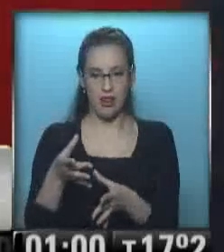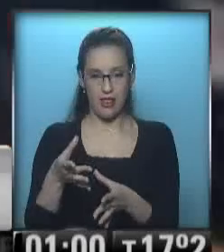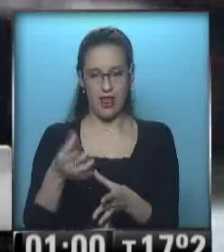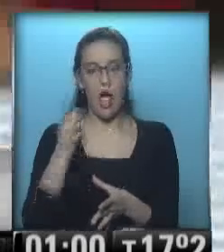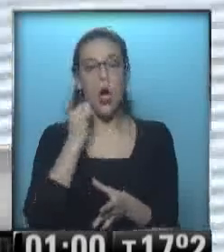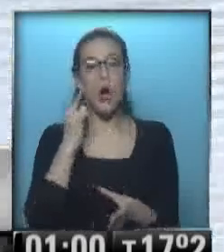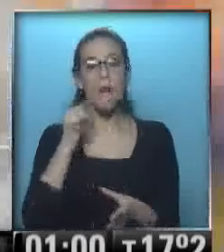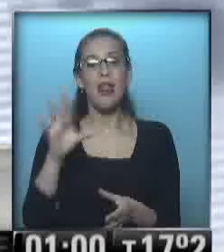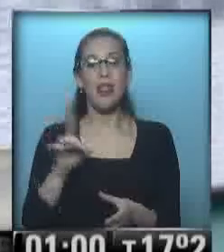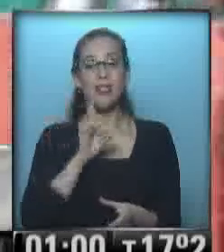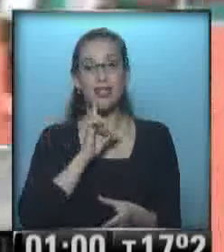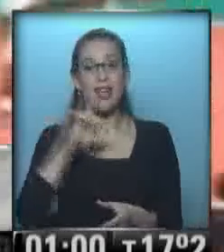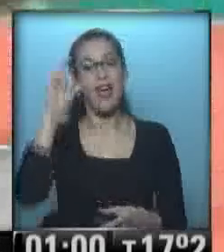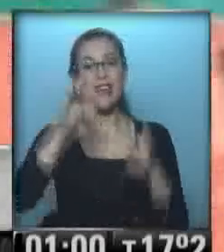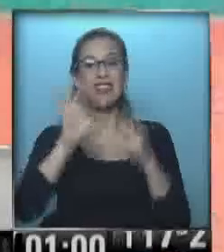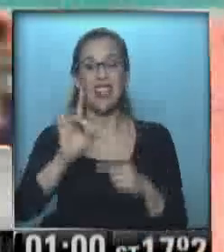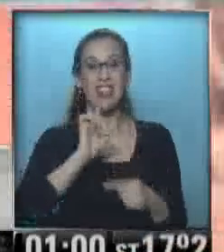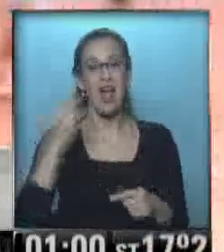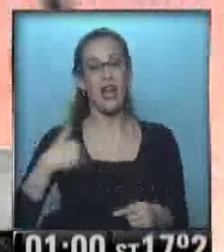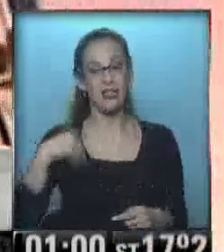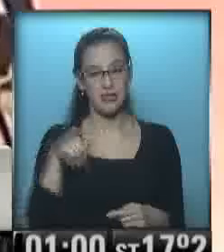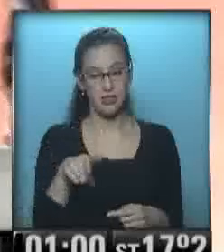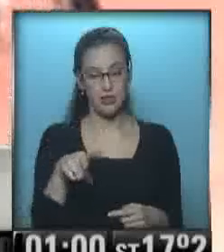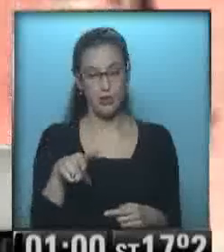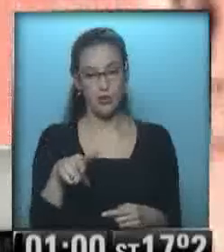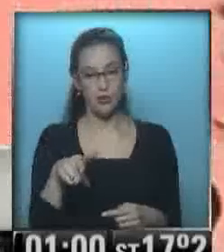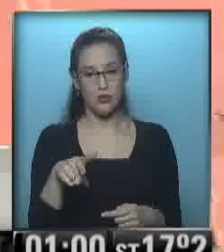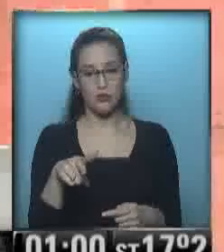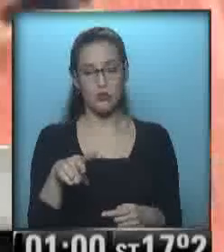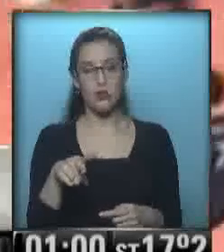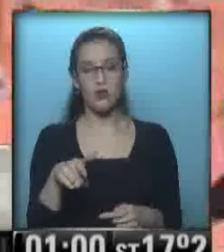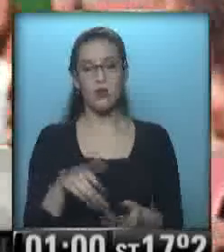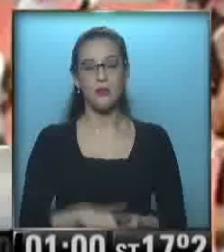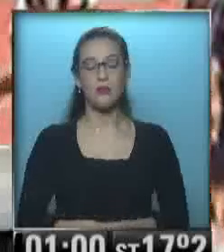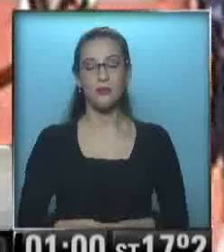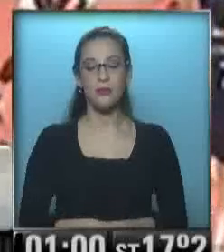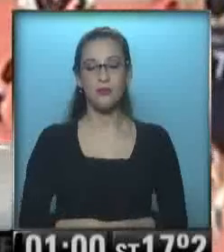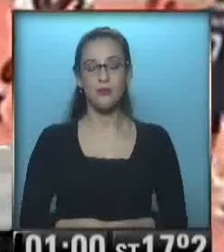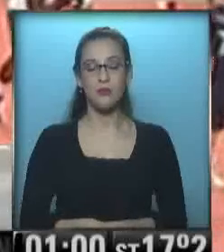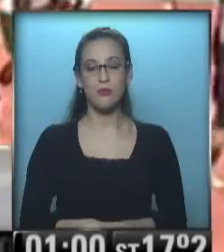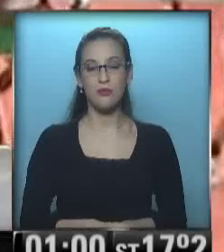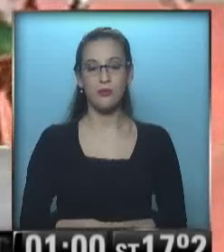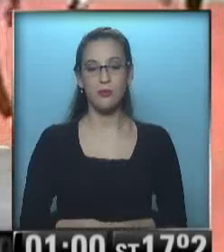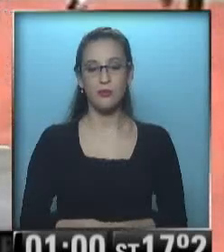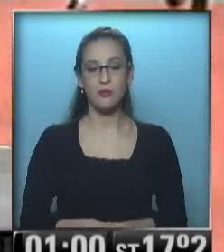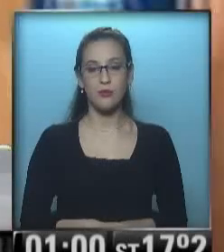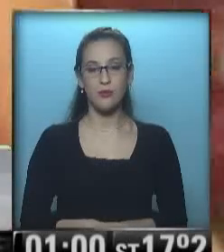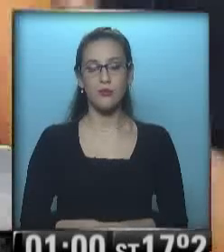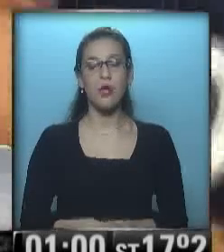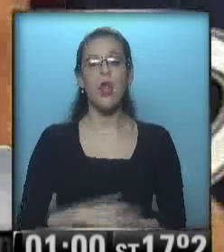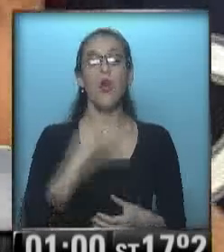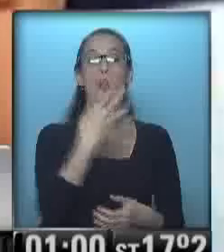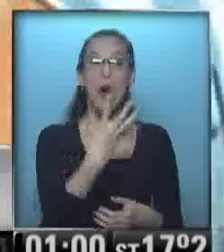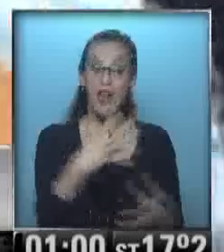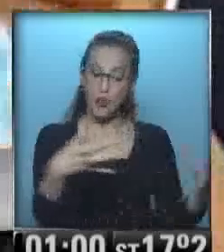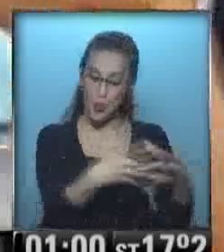entrenadores que ha tenido el seleccionado argentino. Y de eso dependerá qué va a disputar la Argentina. Los cuatro primeros de cada zona pasan a la siguiente fase. De